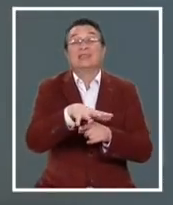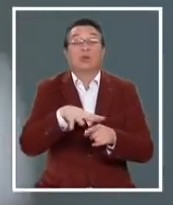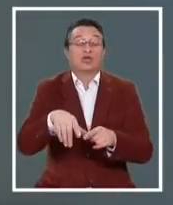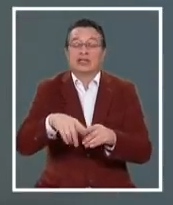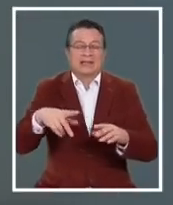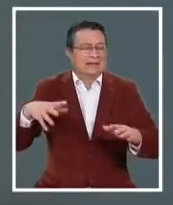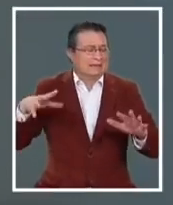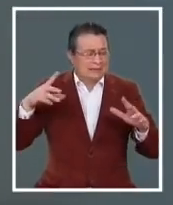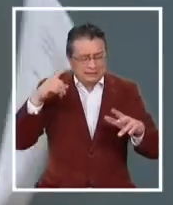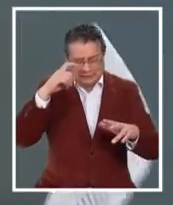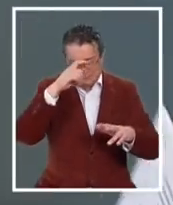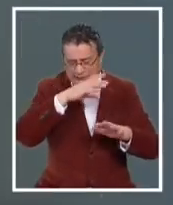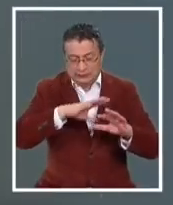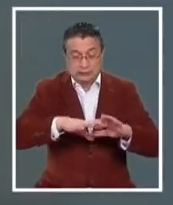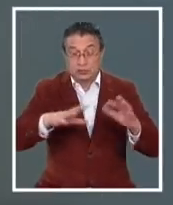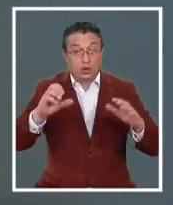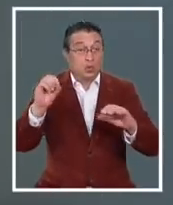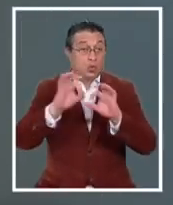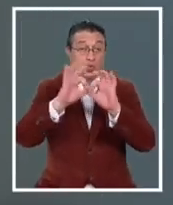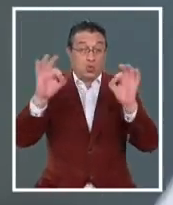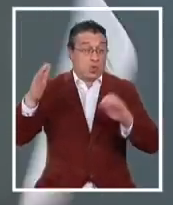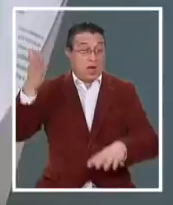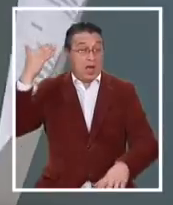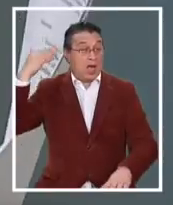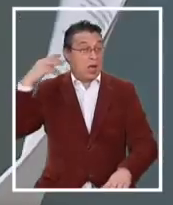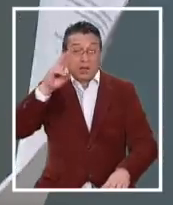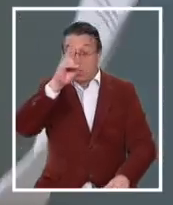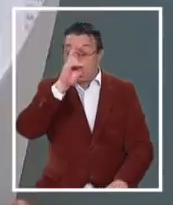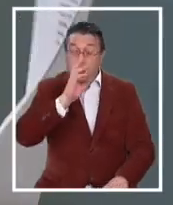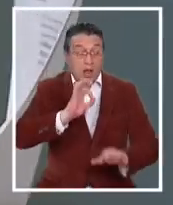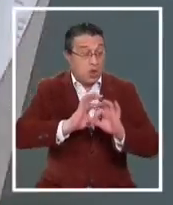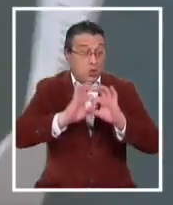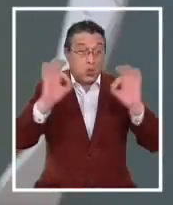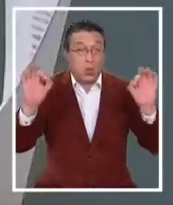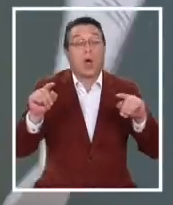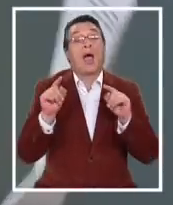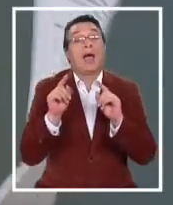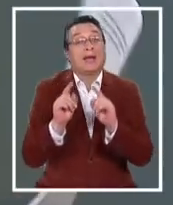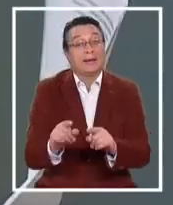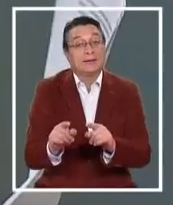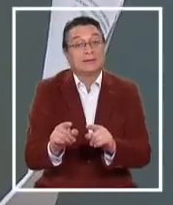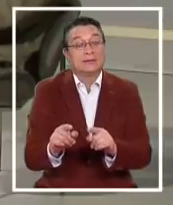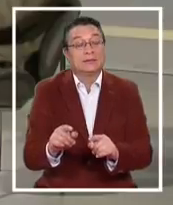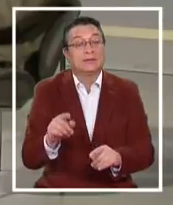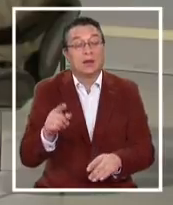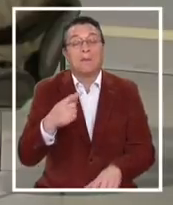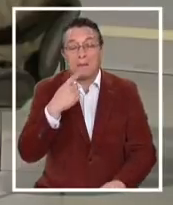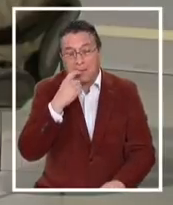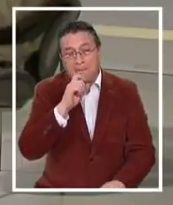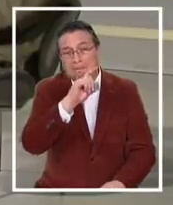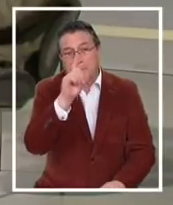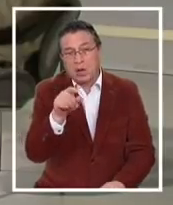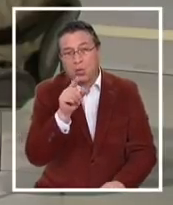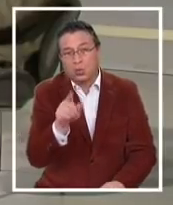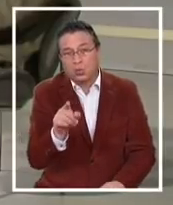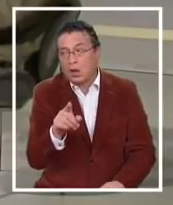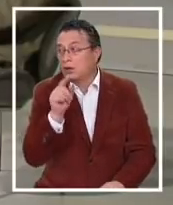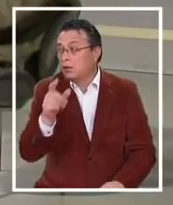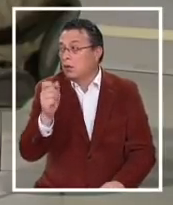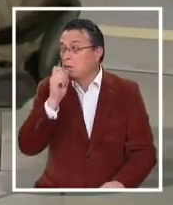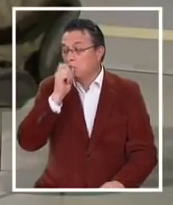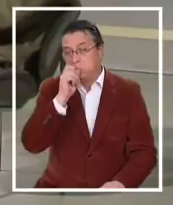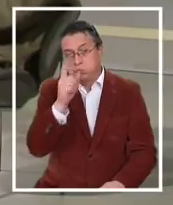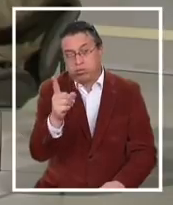crisis completamente inédita. Connie, María... Entonces, la pregunta es... ¿Es la